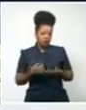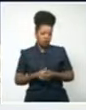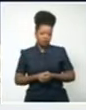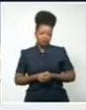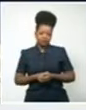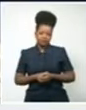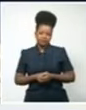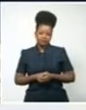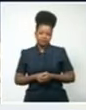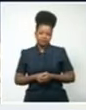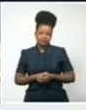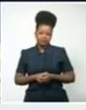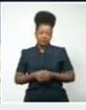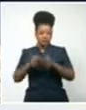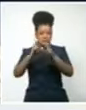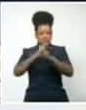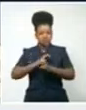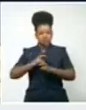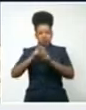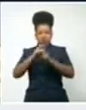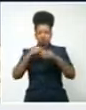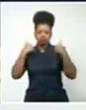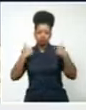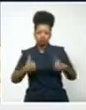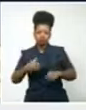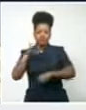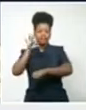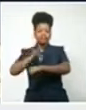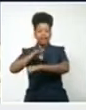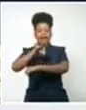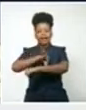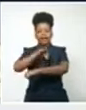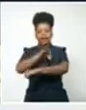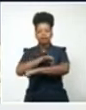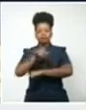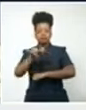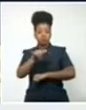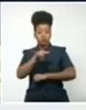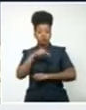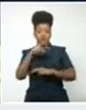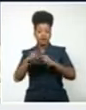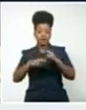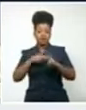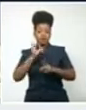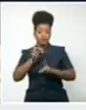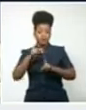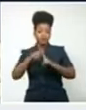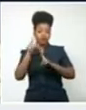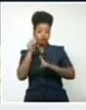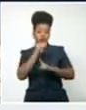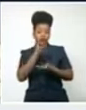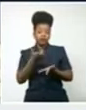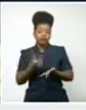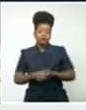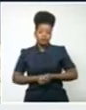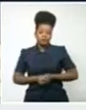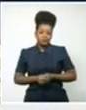genético. El dengue se diagnostica por la tecnología Suma,